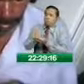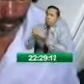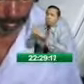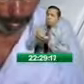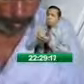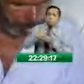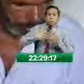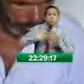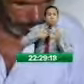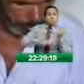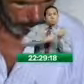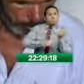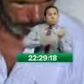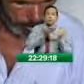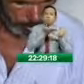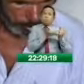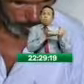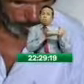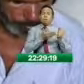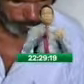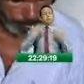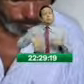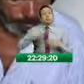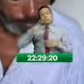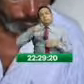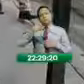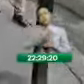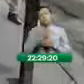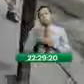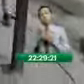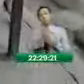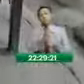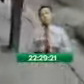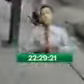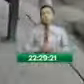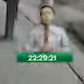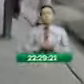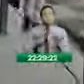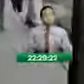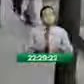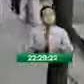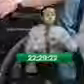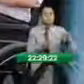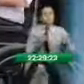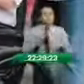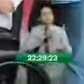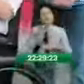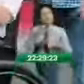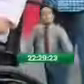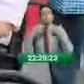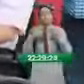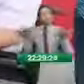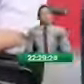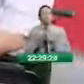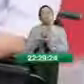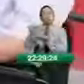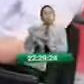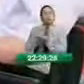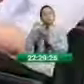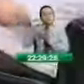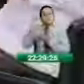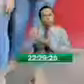mi hermano, el más necesitado de las ayudas. Ya en Guayaquil llegó hasta la cooperativa Unión de Bananeros, en el Guasmo Sur, donde